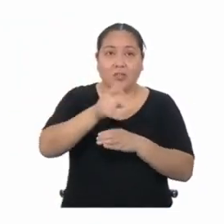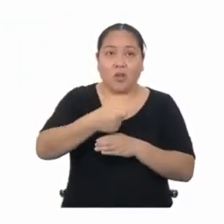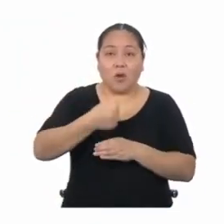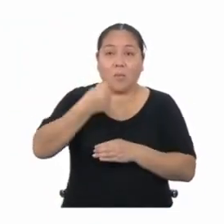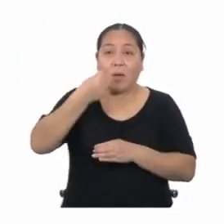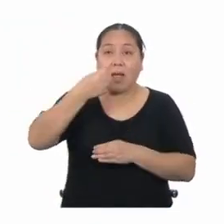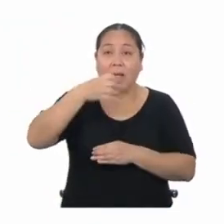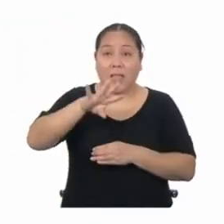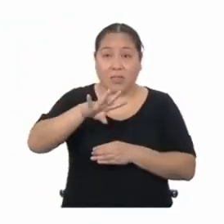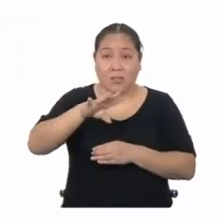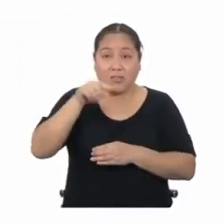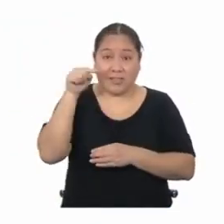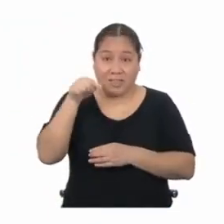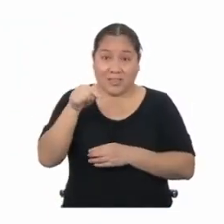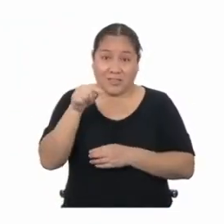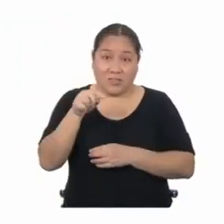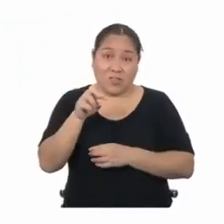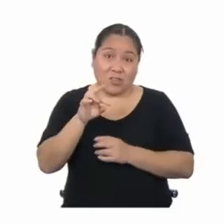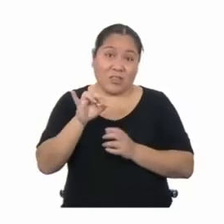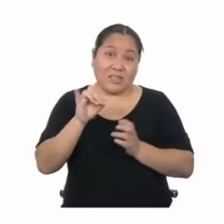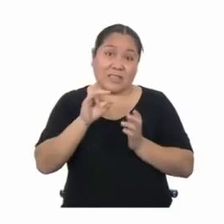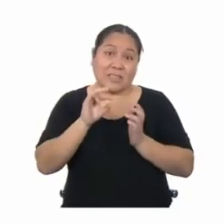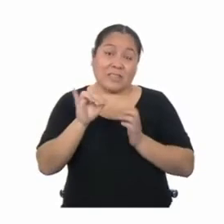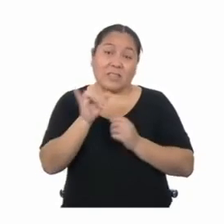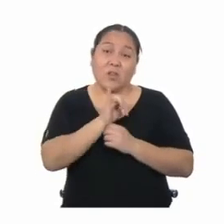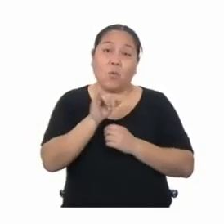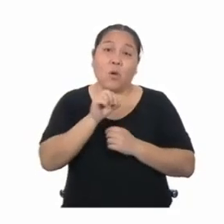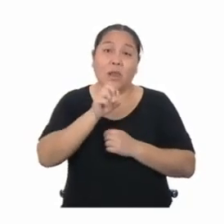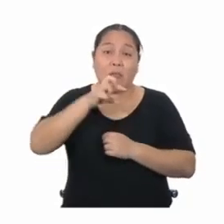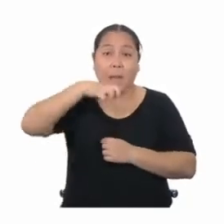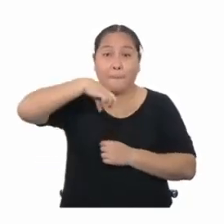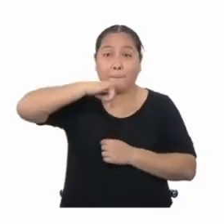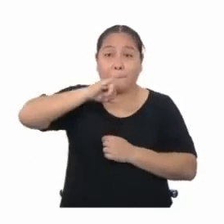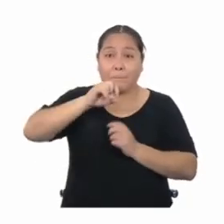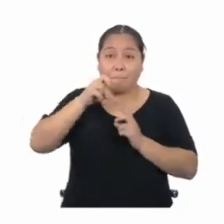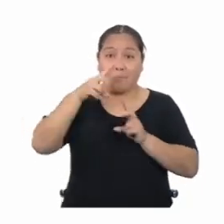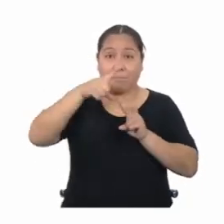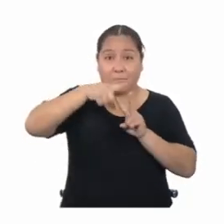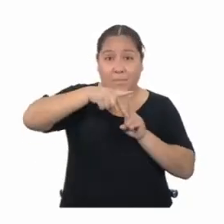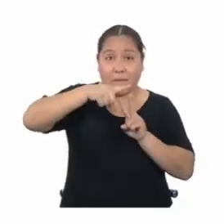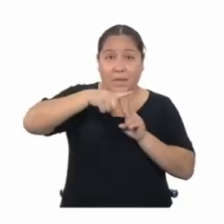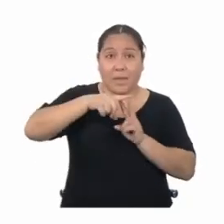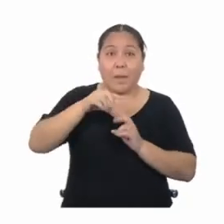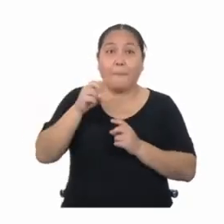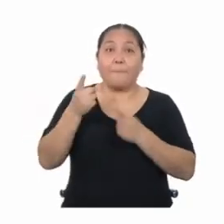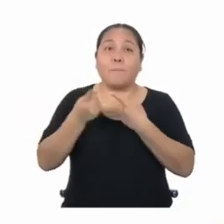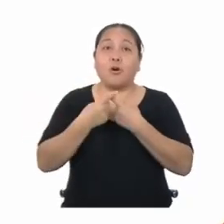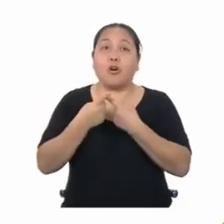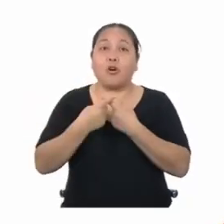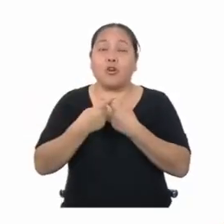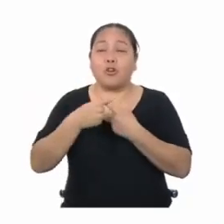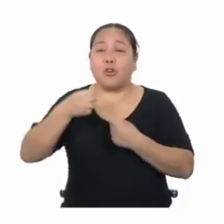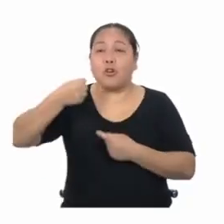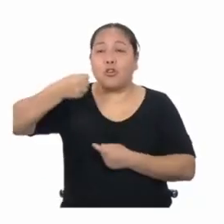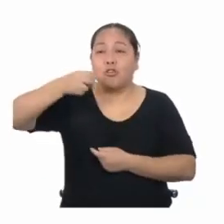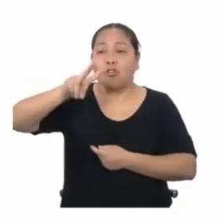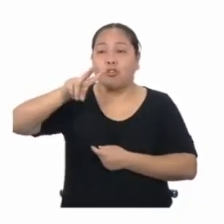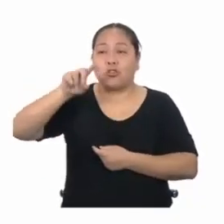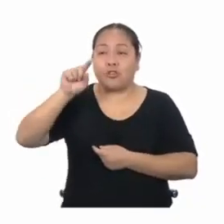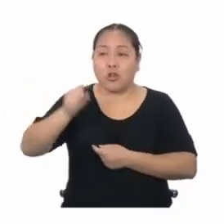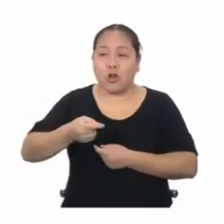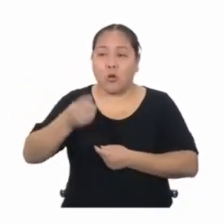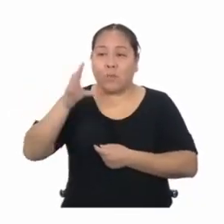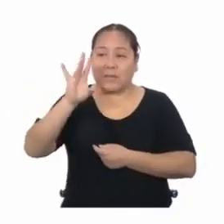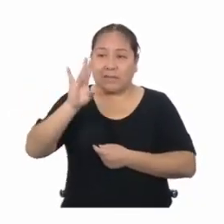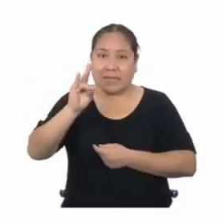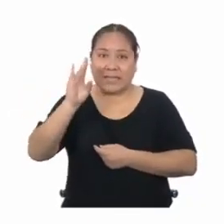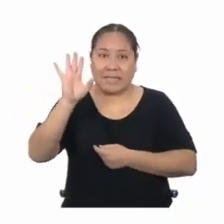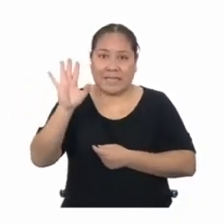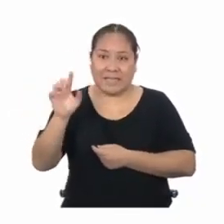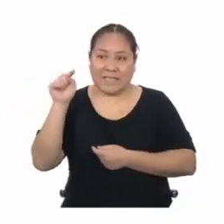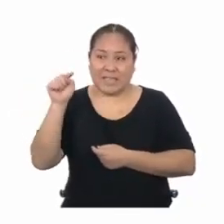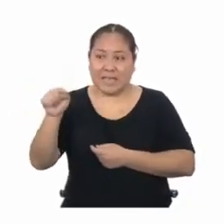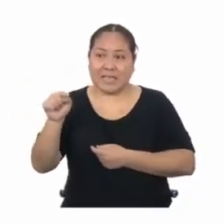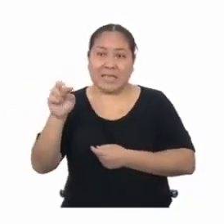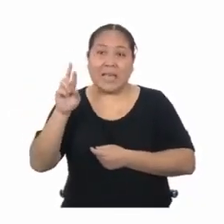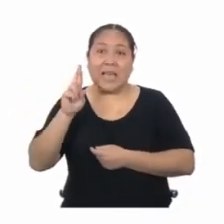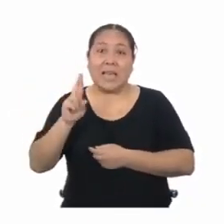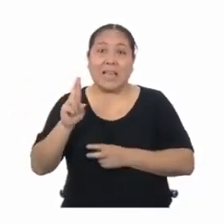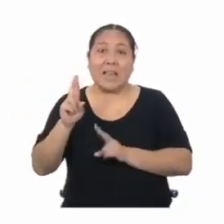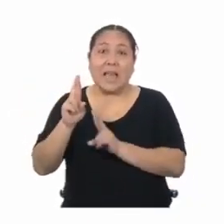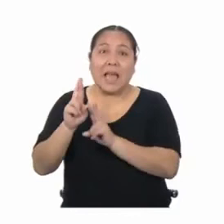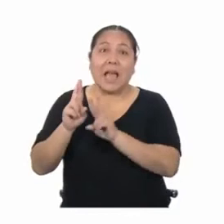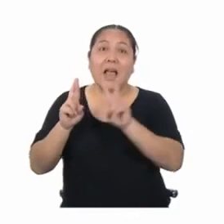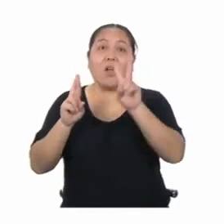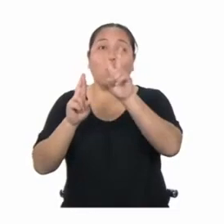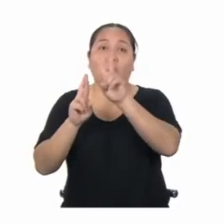que es el valor aproximado de pi, por 12,75, que es la medida del radio elevado al cuadrado.